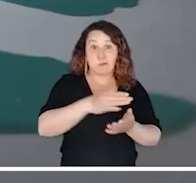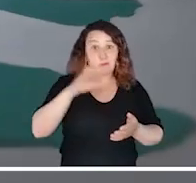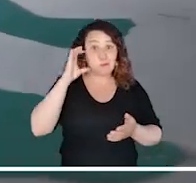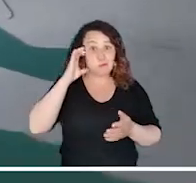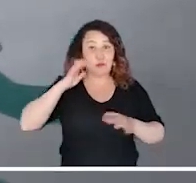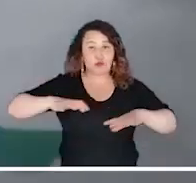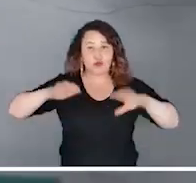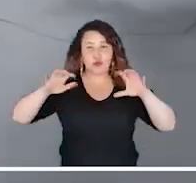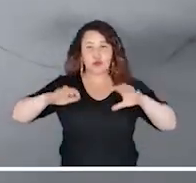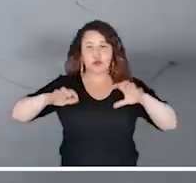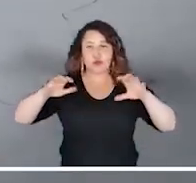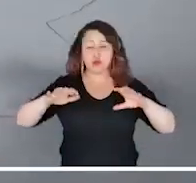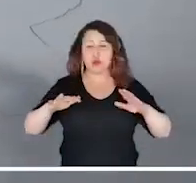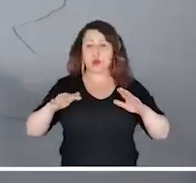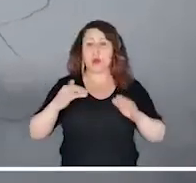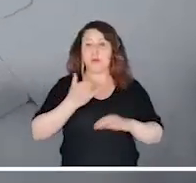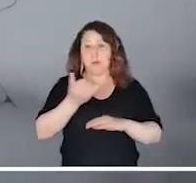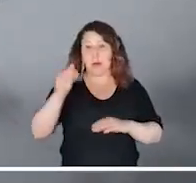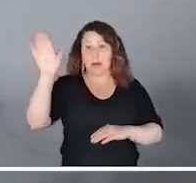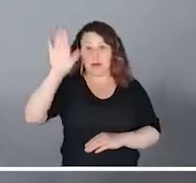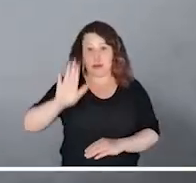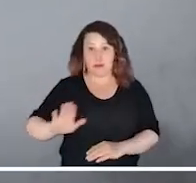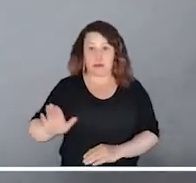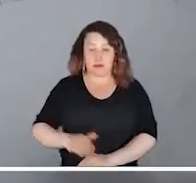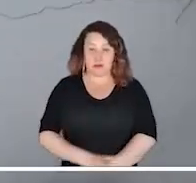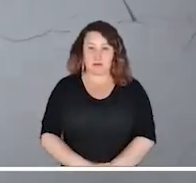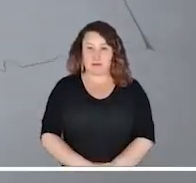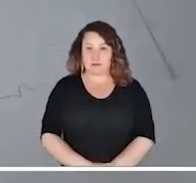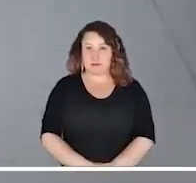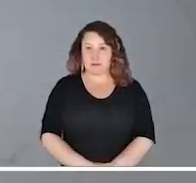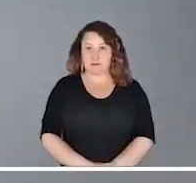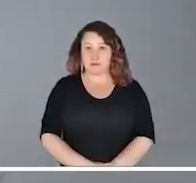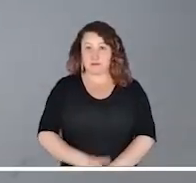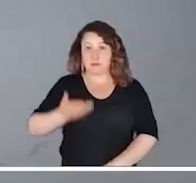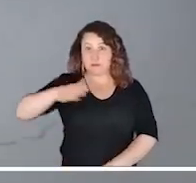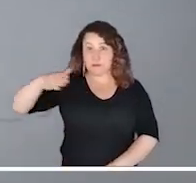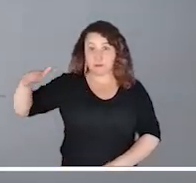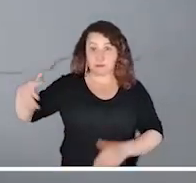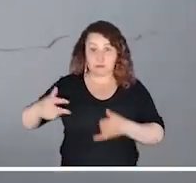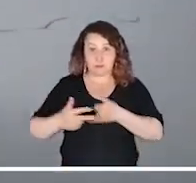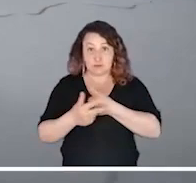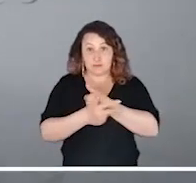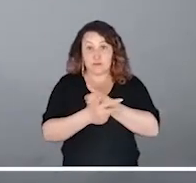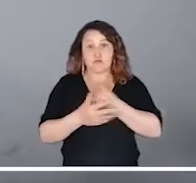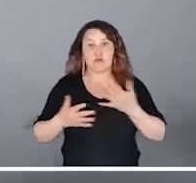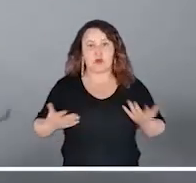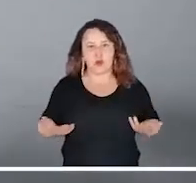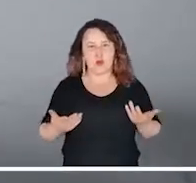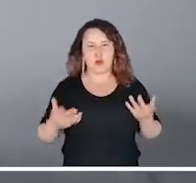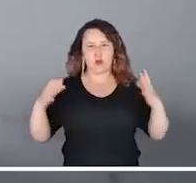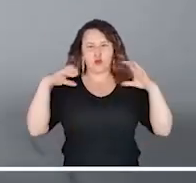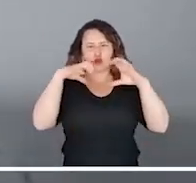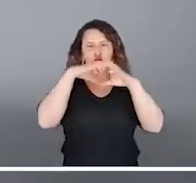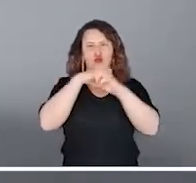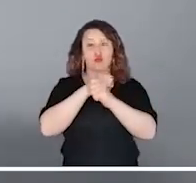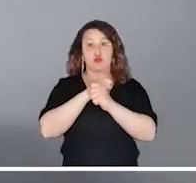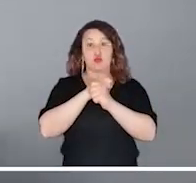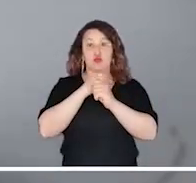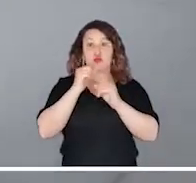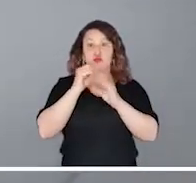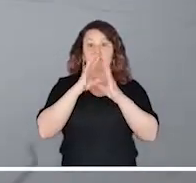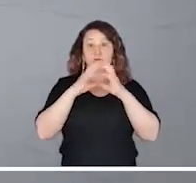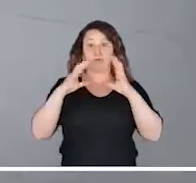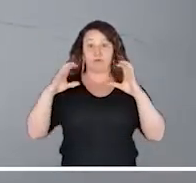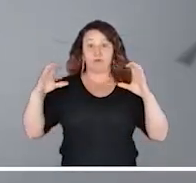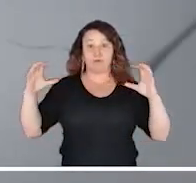desencadenarán chubascos moderados en estos departamentos. En las montañas andinas, la noche permanecerá con una presencia parcial de